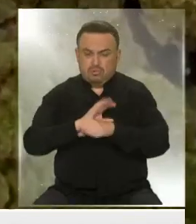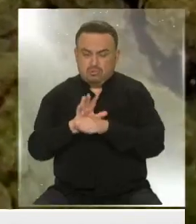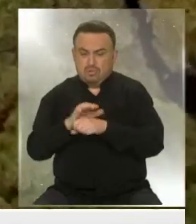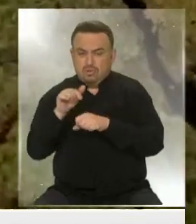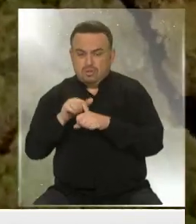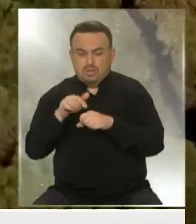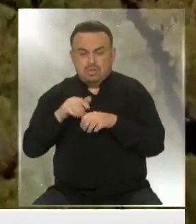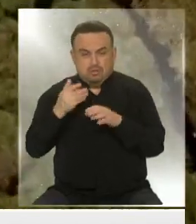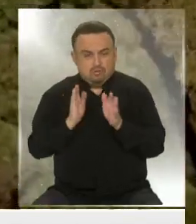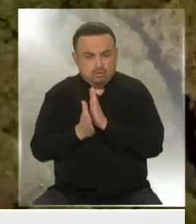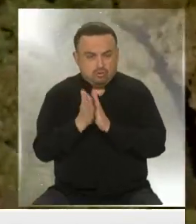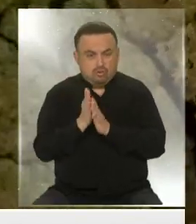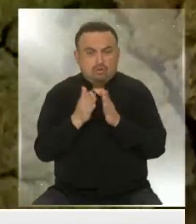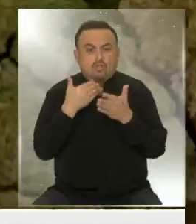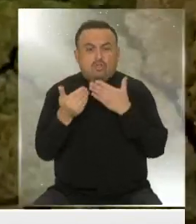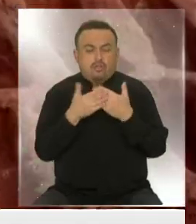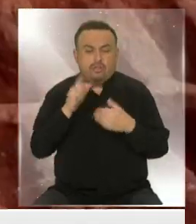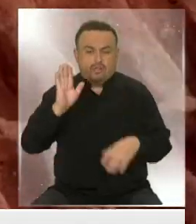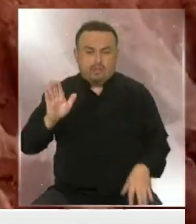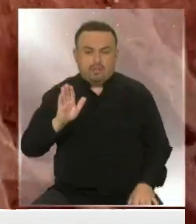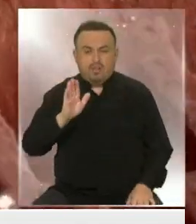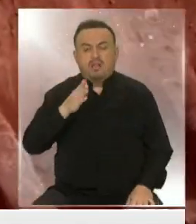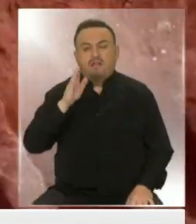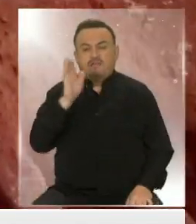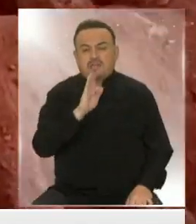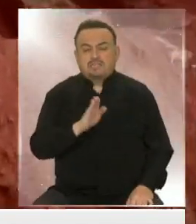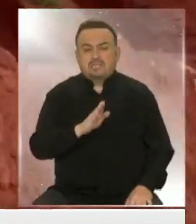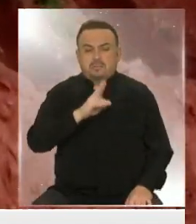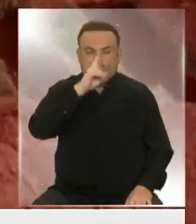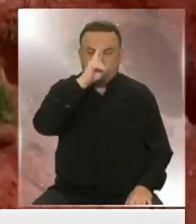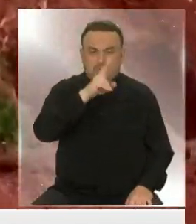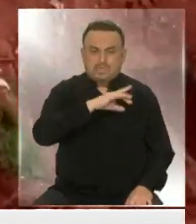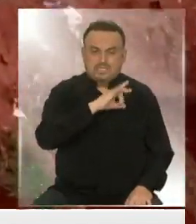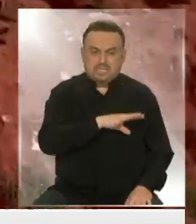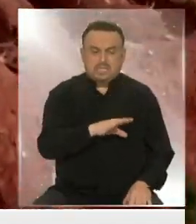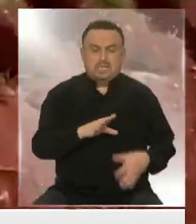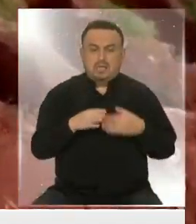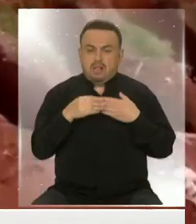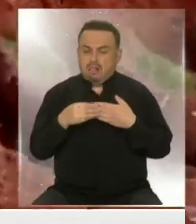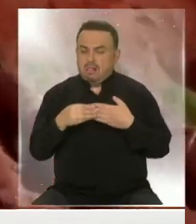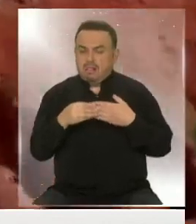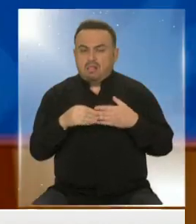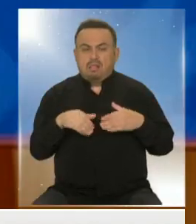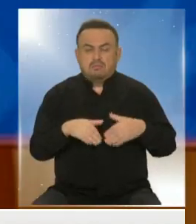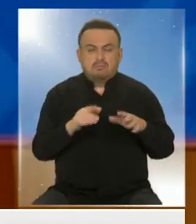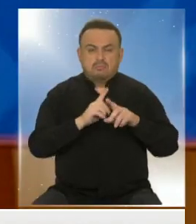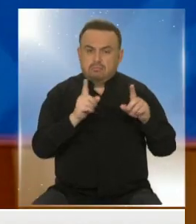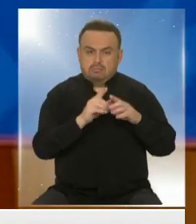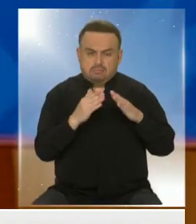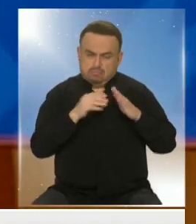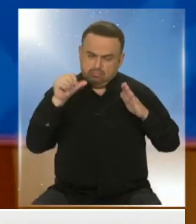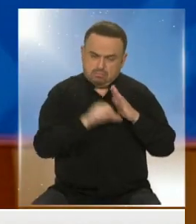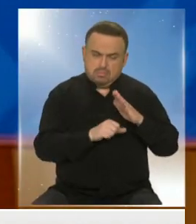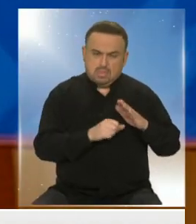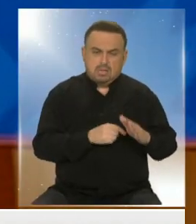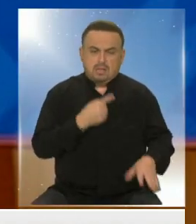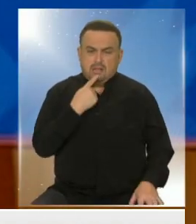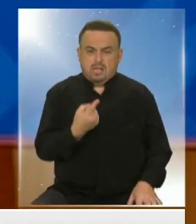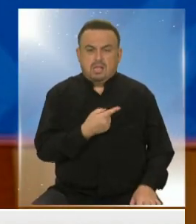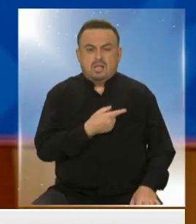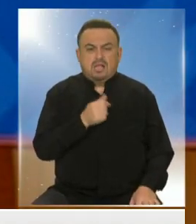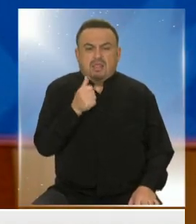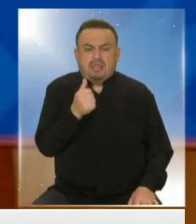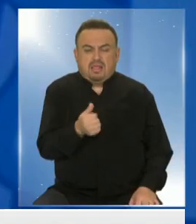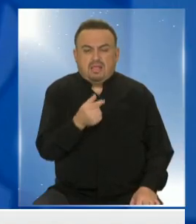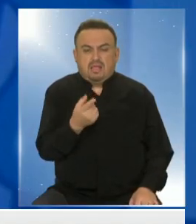acelerando donde en brasil perú y chile por lo tanto pidió no flexibilizar las medidas de contención habló la directora acariciaba